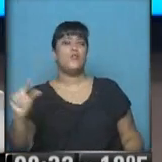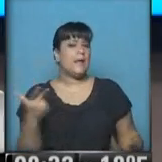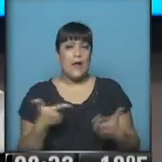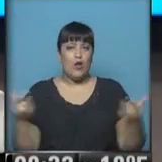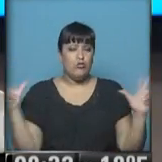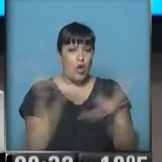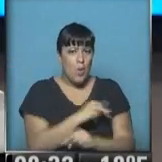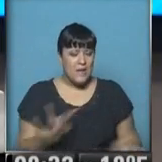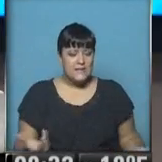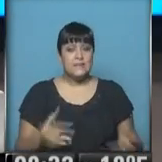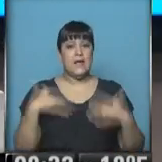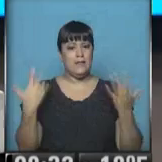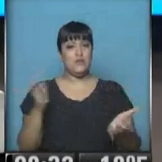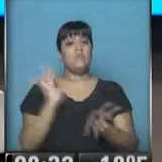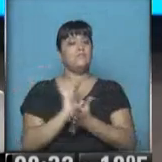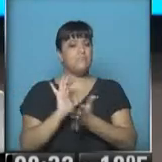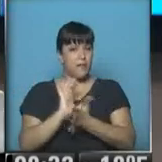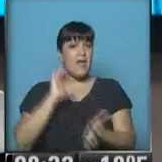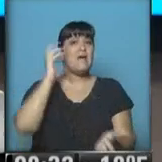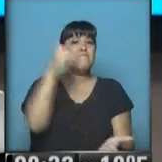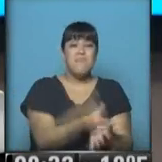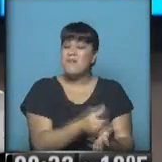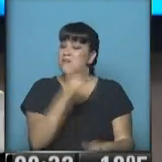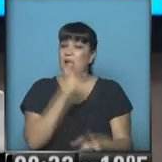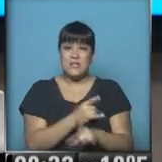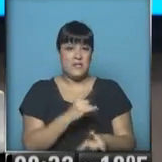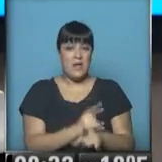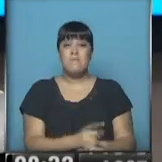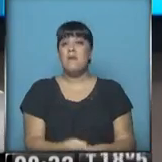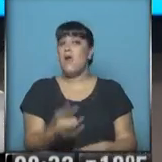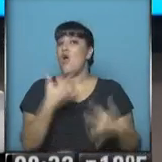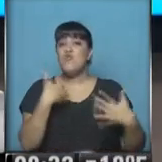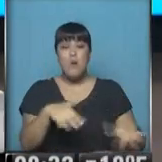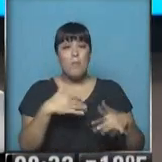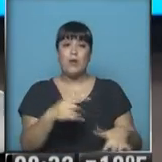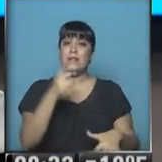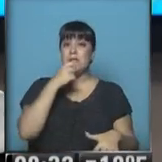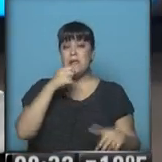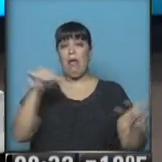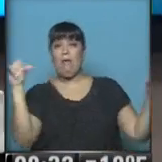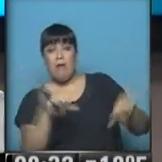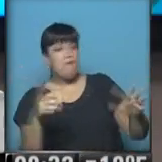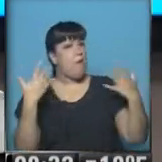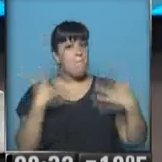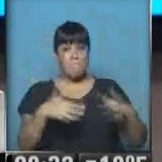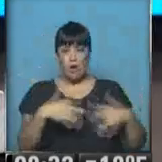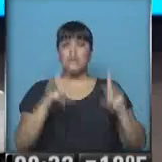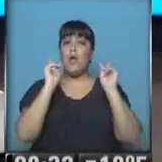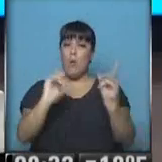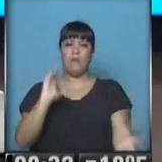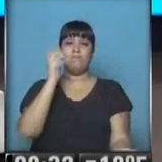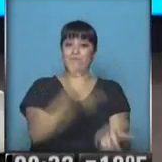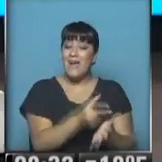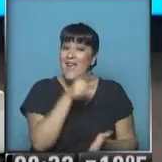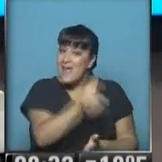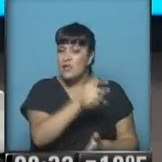significar con esto que invierten compulsivamente aún a riesgo de sus empresas de su patrimonio Esta es la matriz de